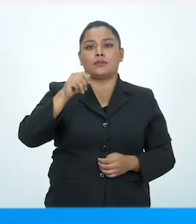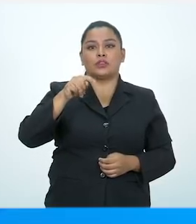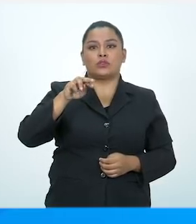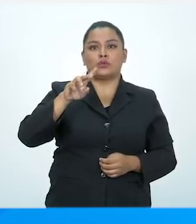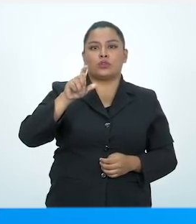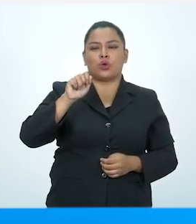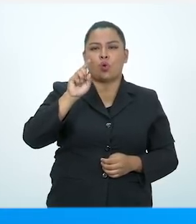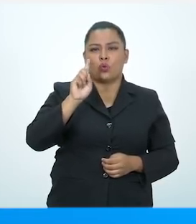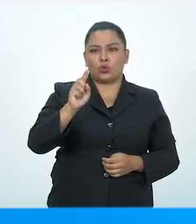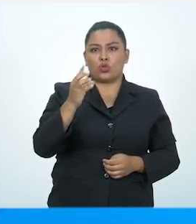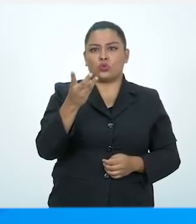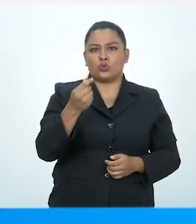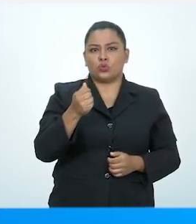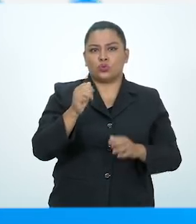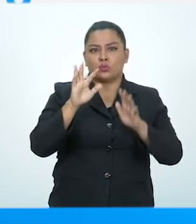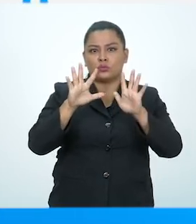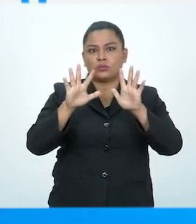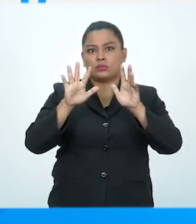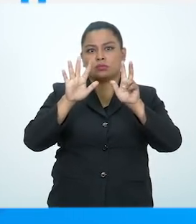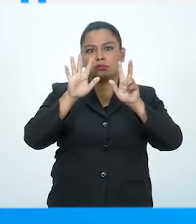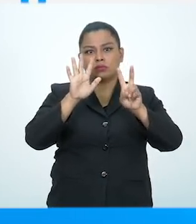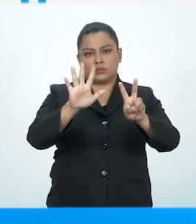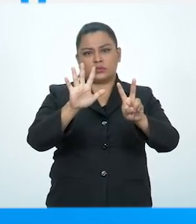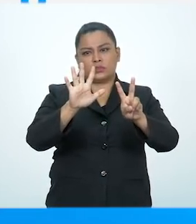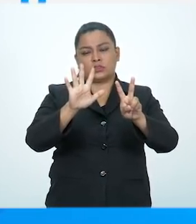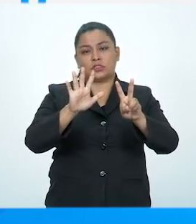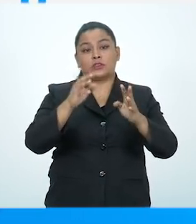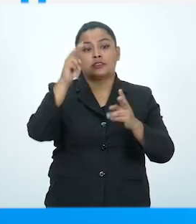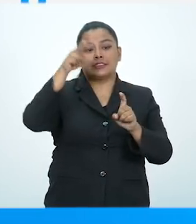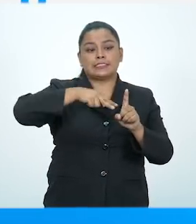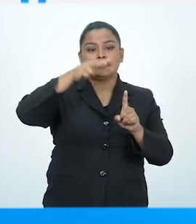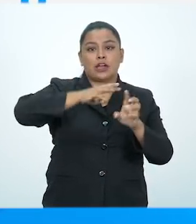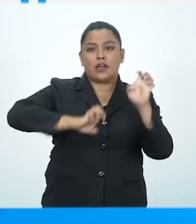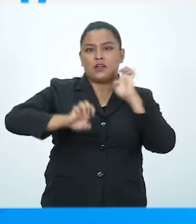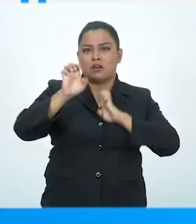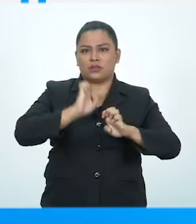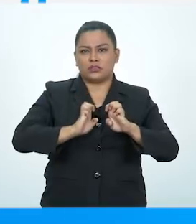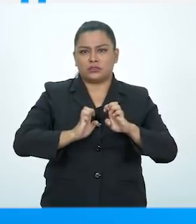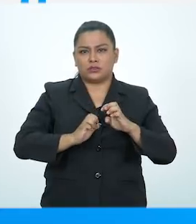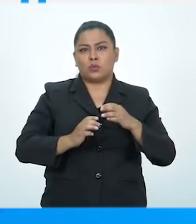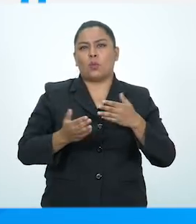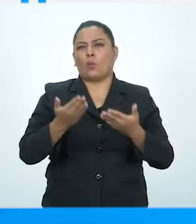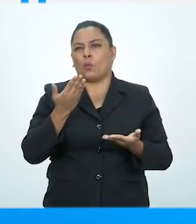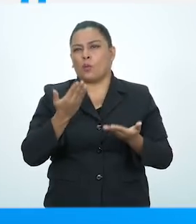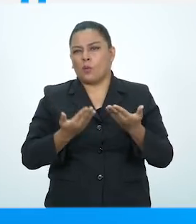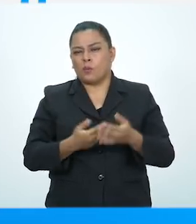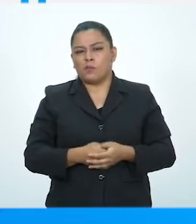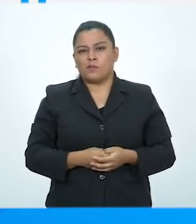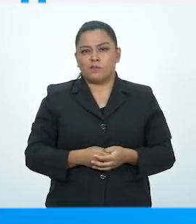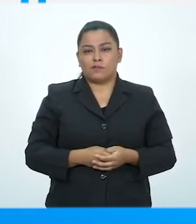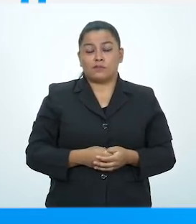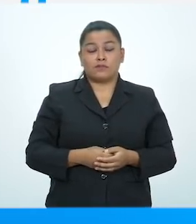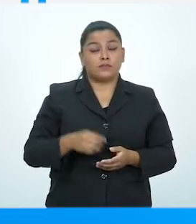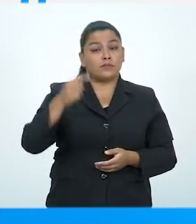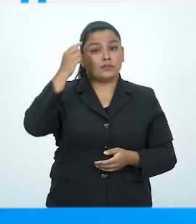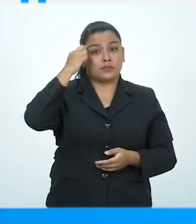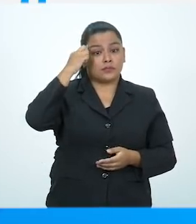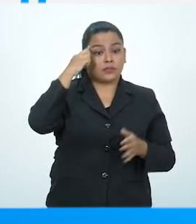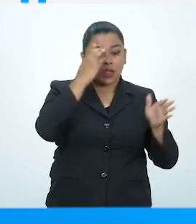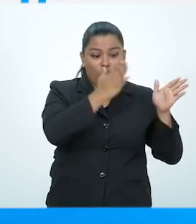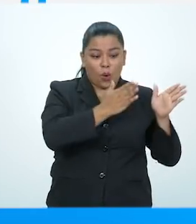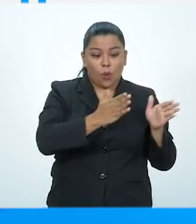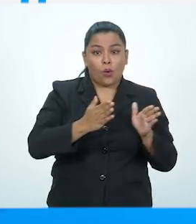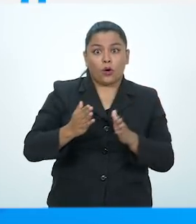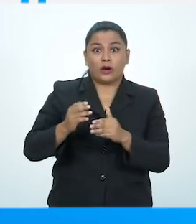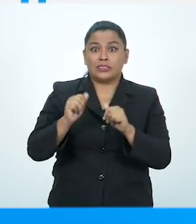1, número 17, se establecen los criterios de evaluación. Los criterios de evaluación deben ser coherentes con